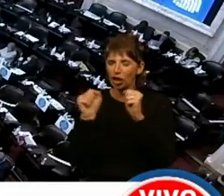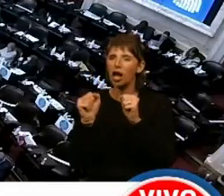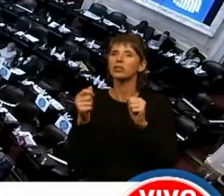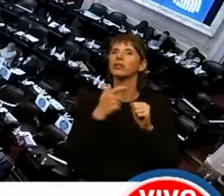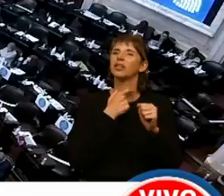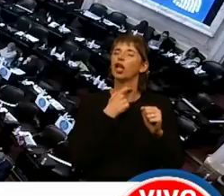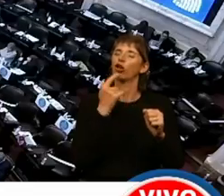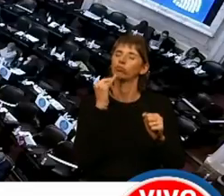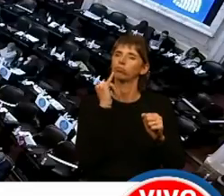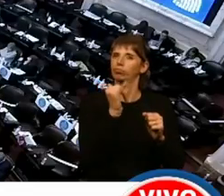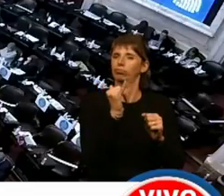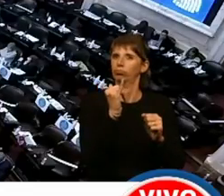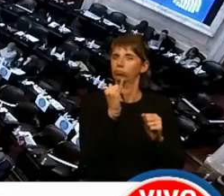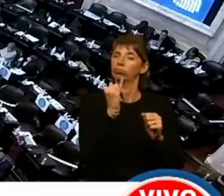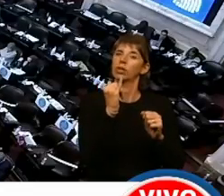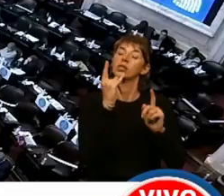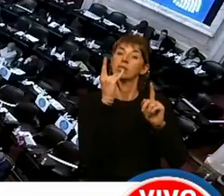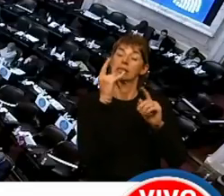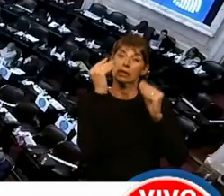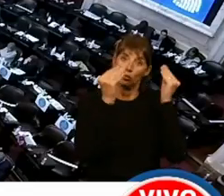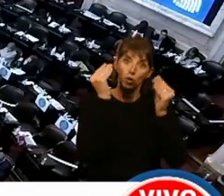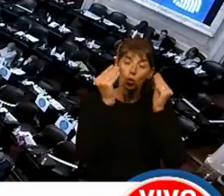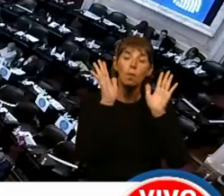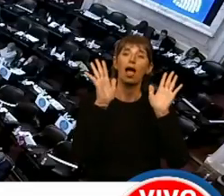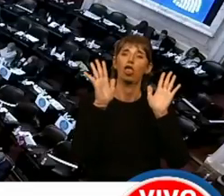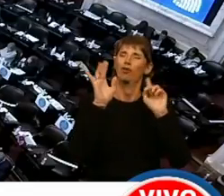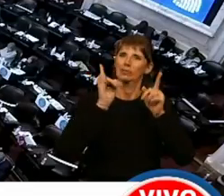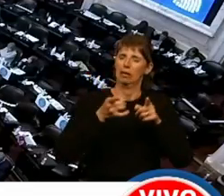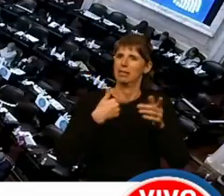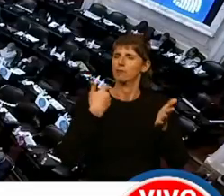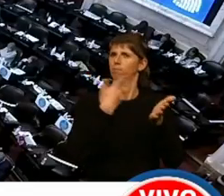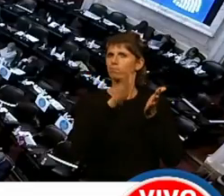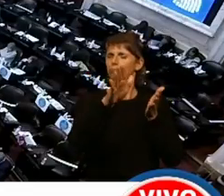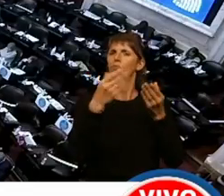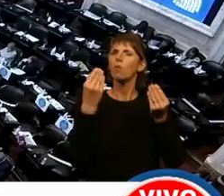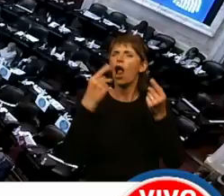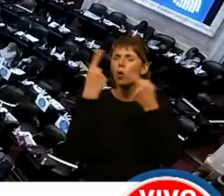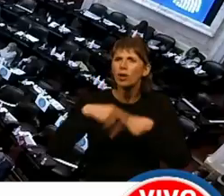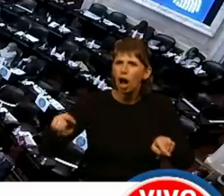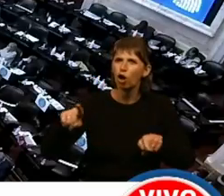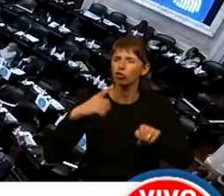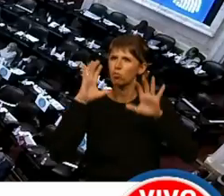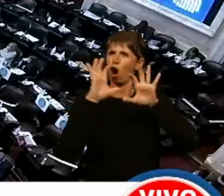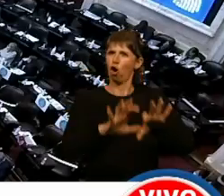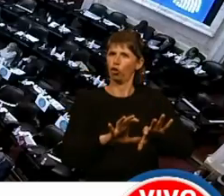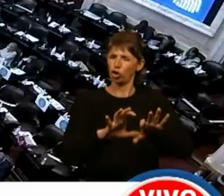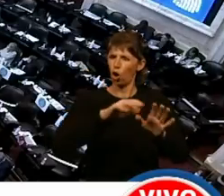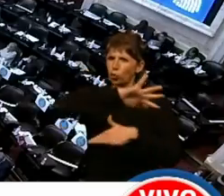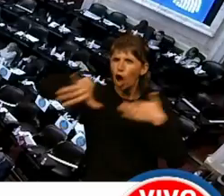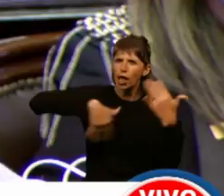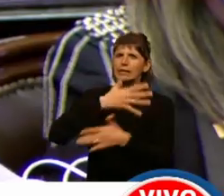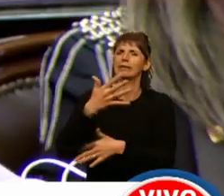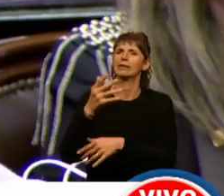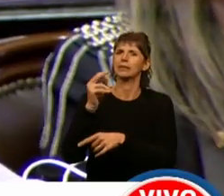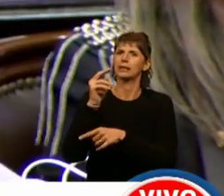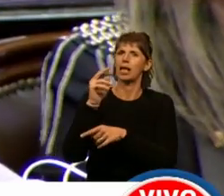expresión de preocupación y repudio por algunos actos de odio y violencia que se han visto en el día de hoy en la ciudad de